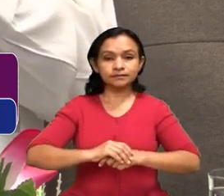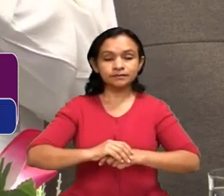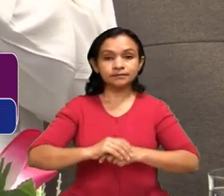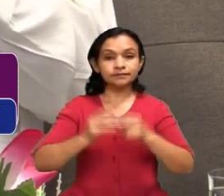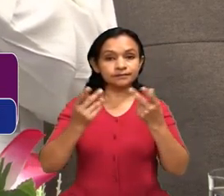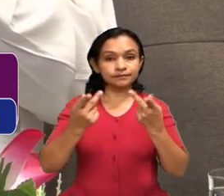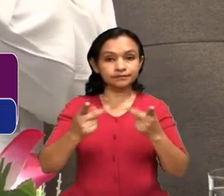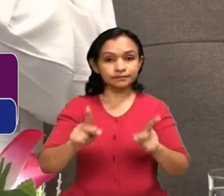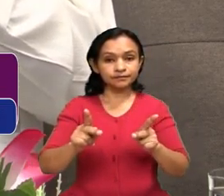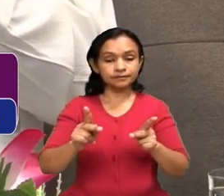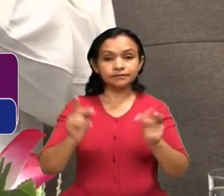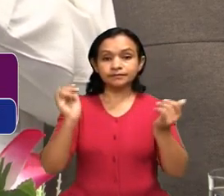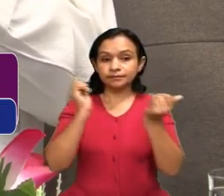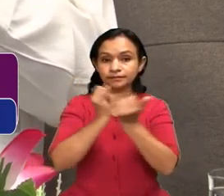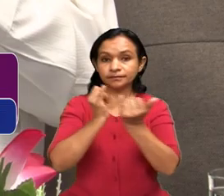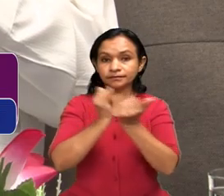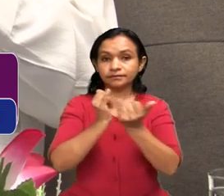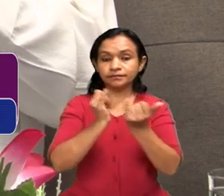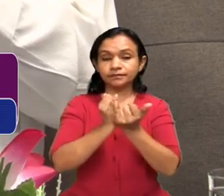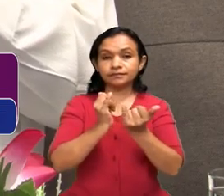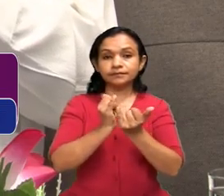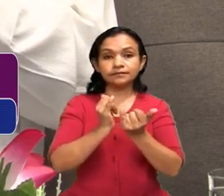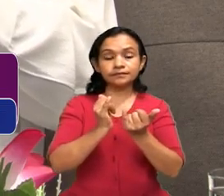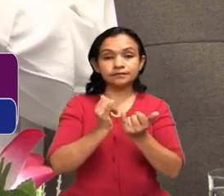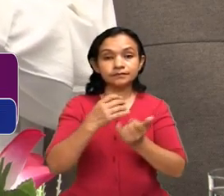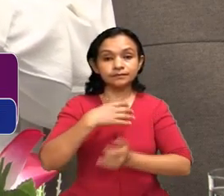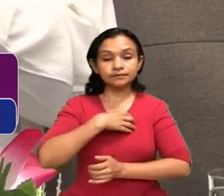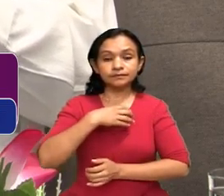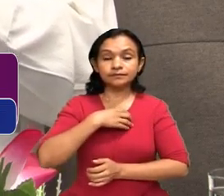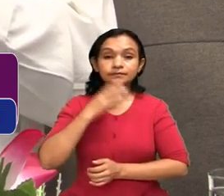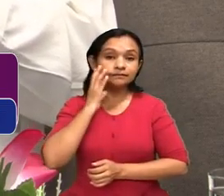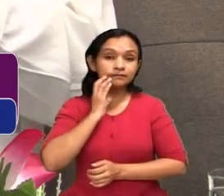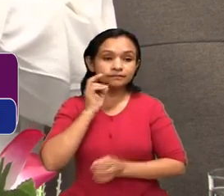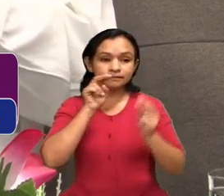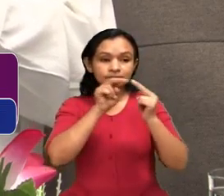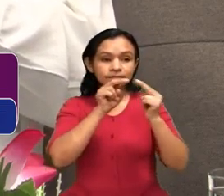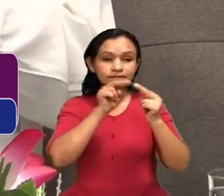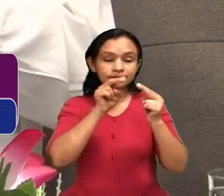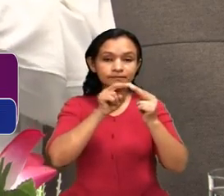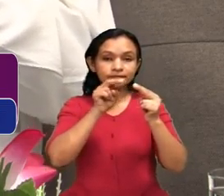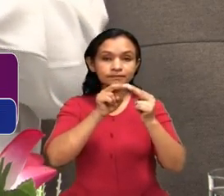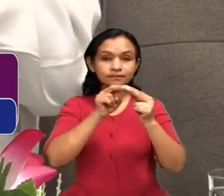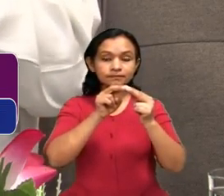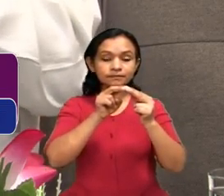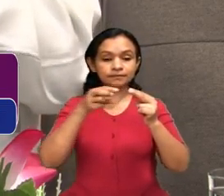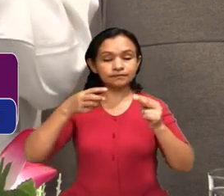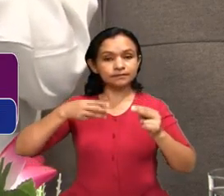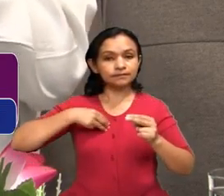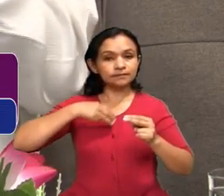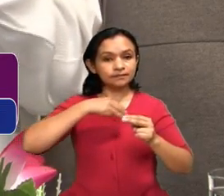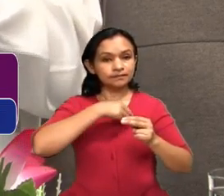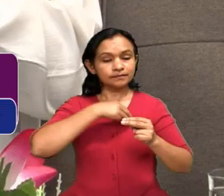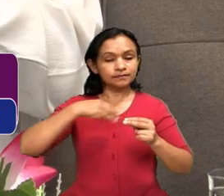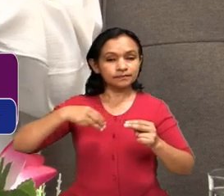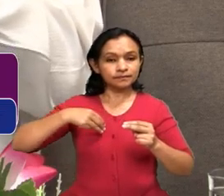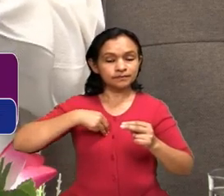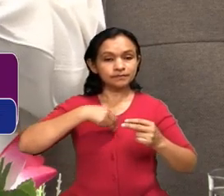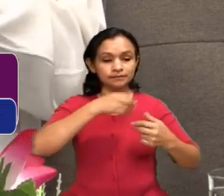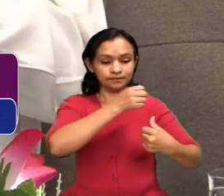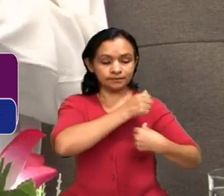pero es también la vivencia física de uno que fue miembro del